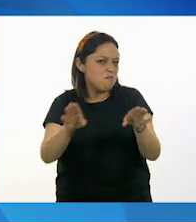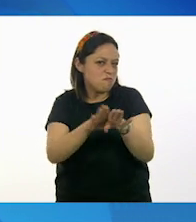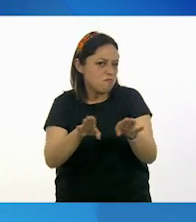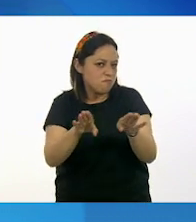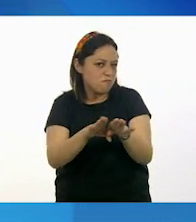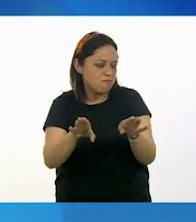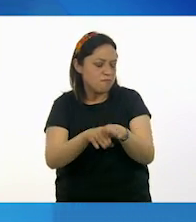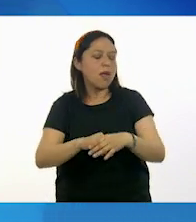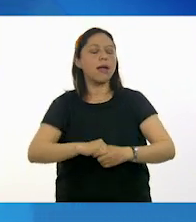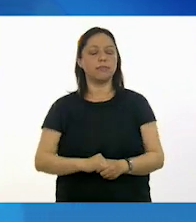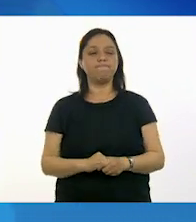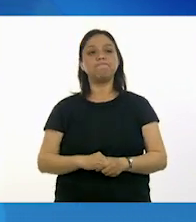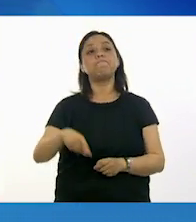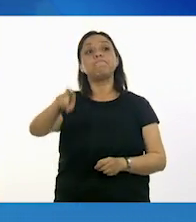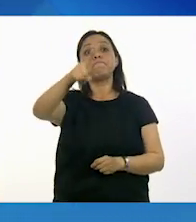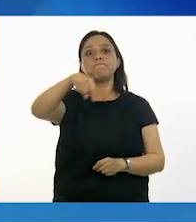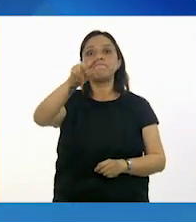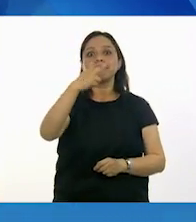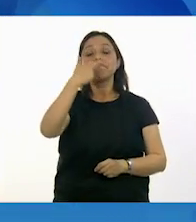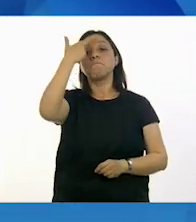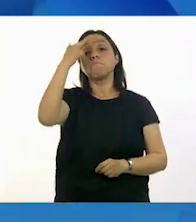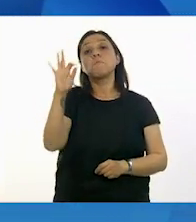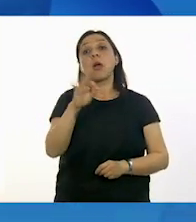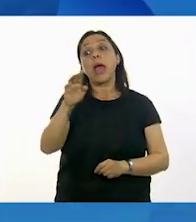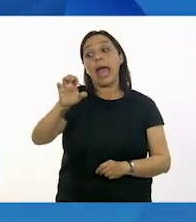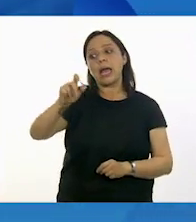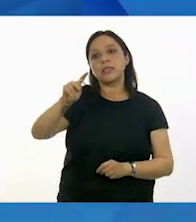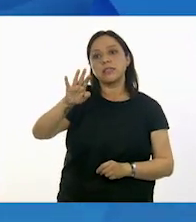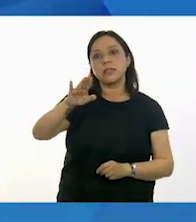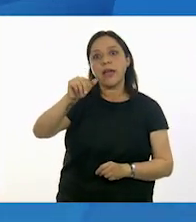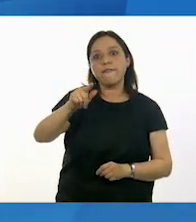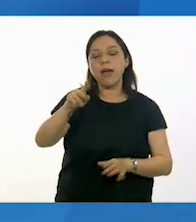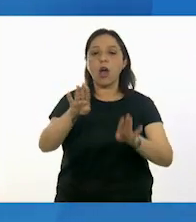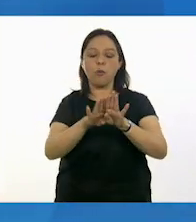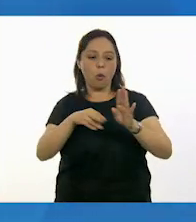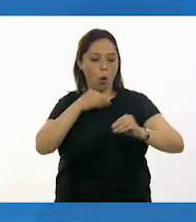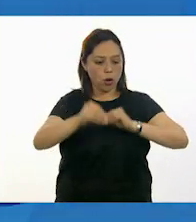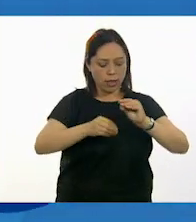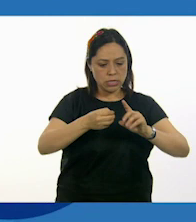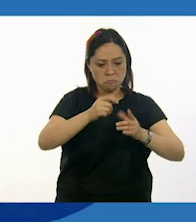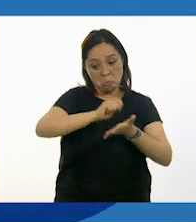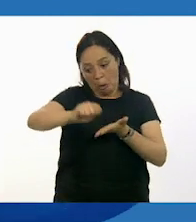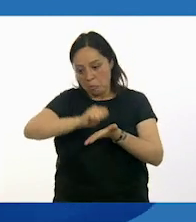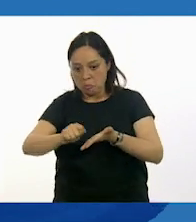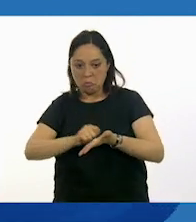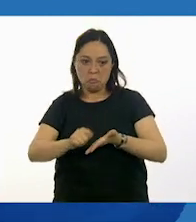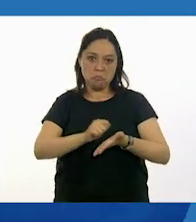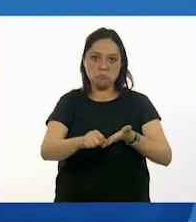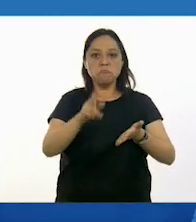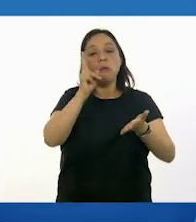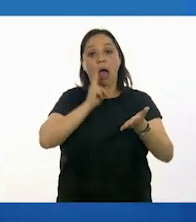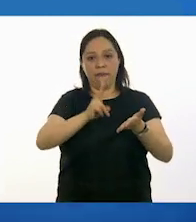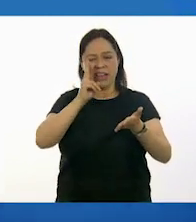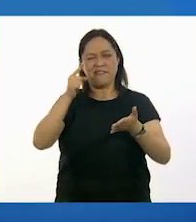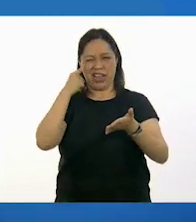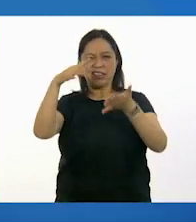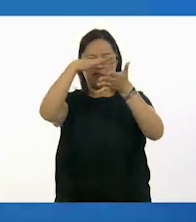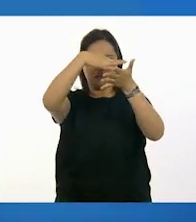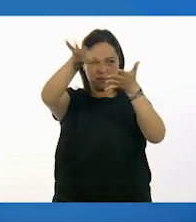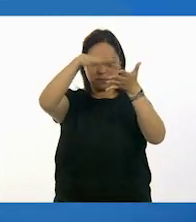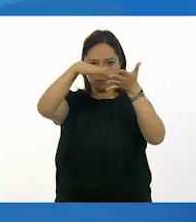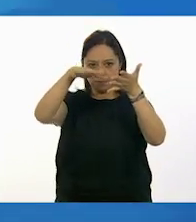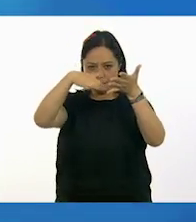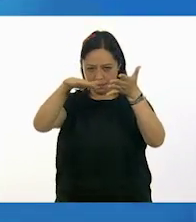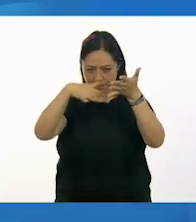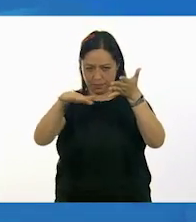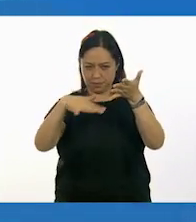bien, recordando que a lo mejor él no tenía mucho orden que ya tenía. Decía, por ejemplo, vamos a leerlo tal y como está y después vamos a ir analizando qué es